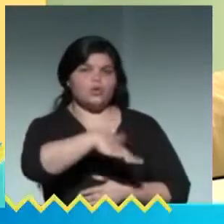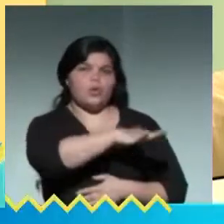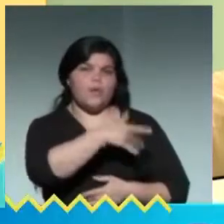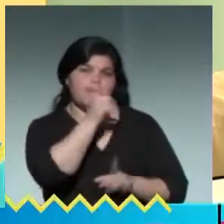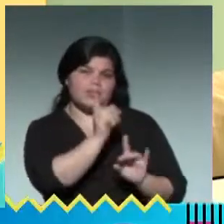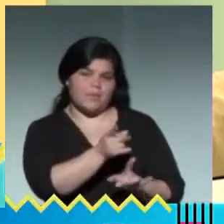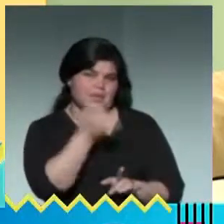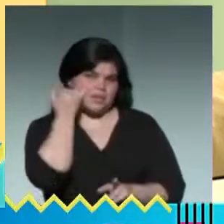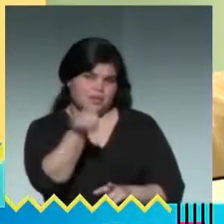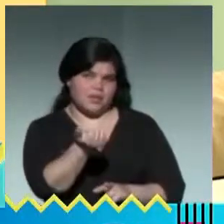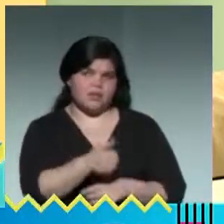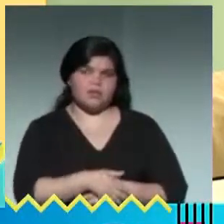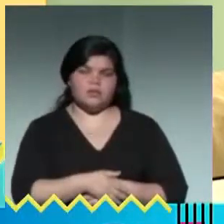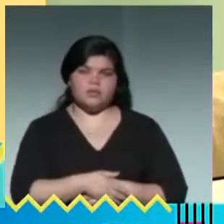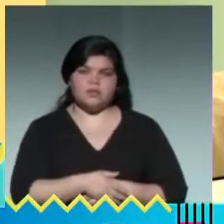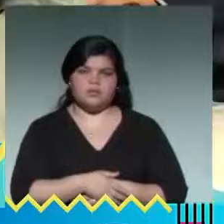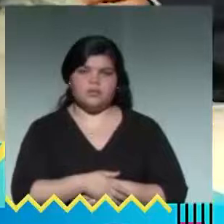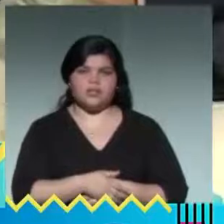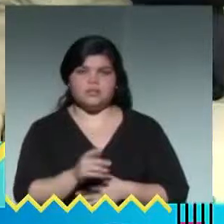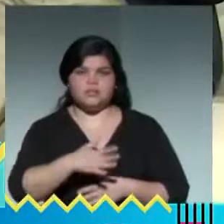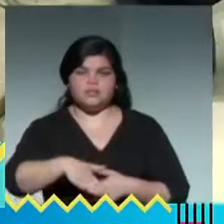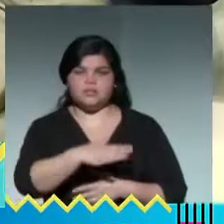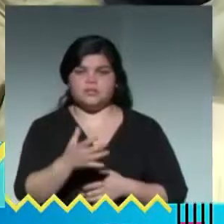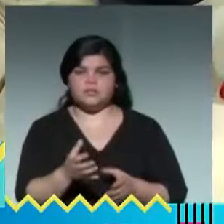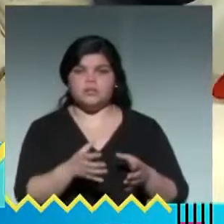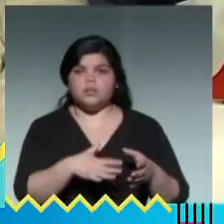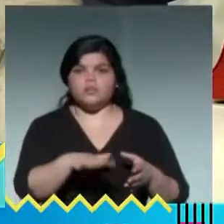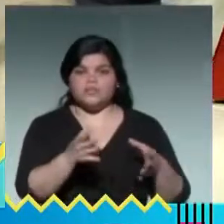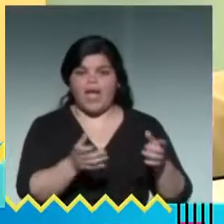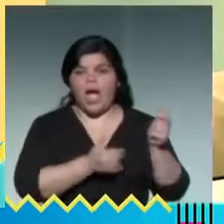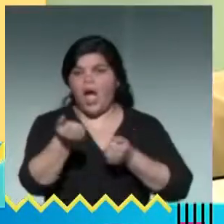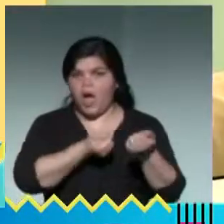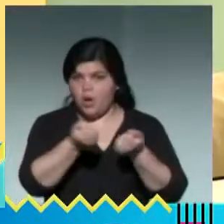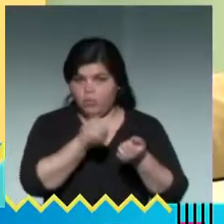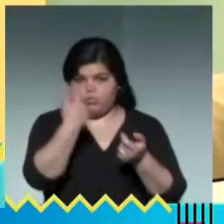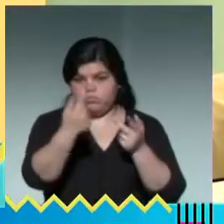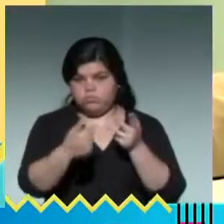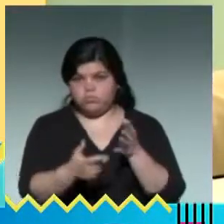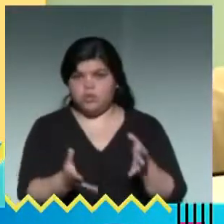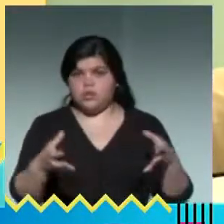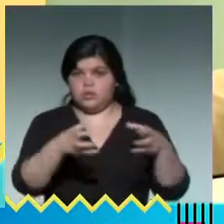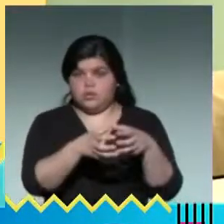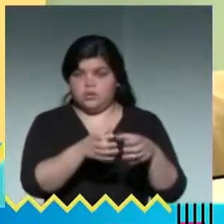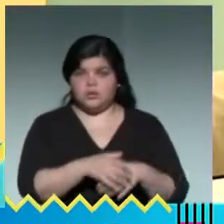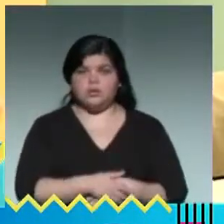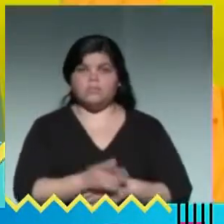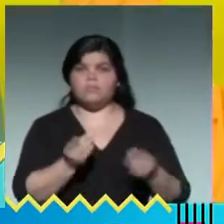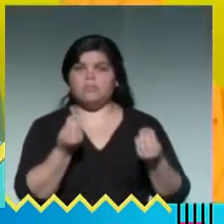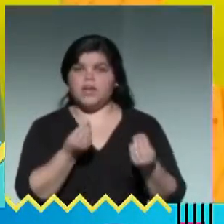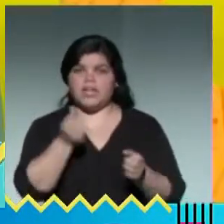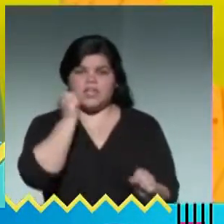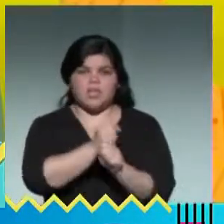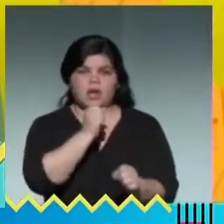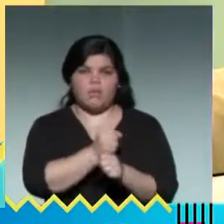hecho de tener flotas. Para que esto que dice Diego no ocurra y no haya un trabajo que esté menospreciado en forma